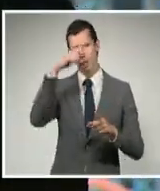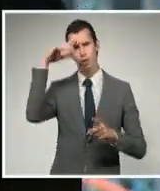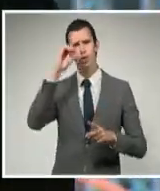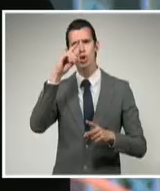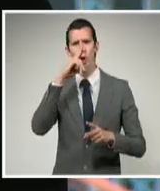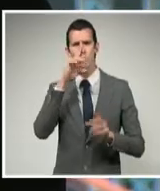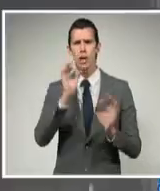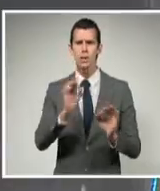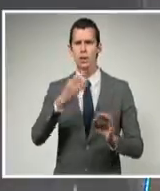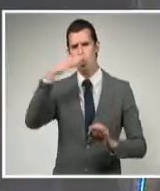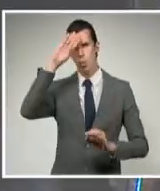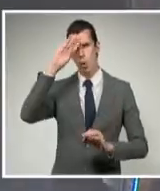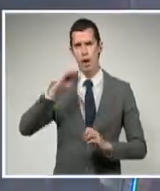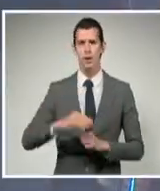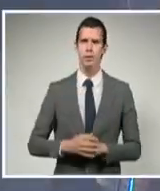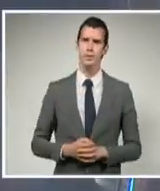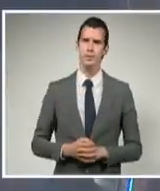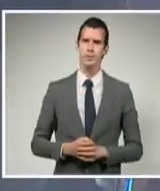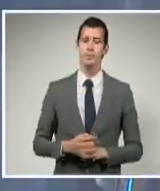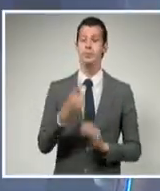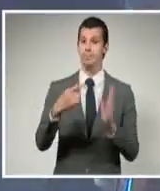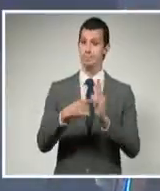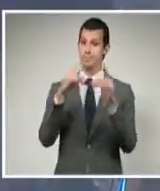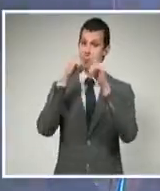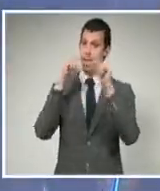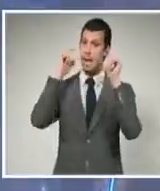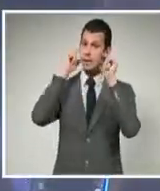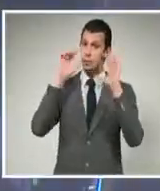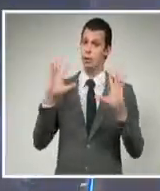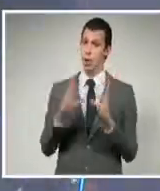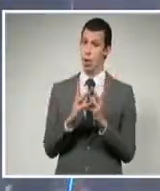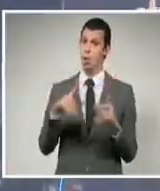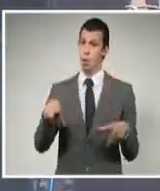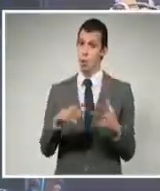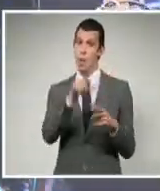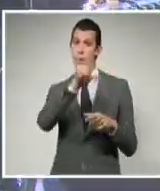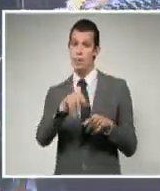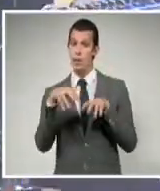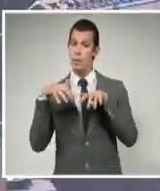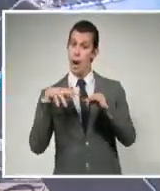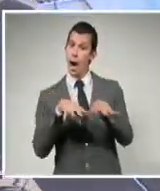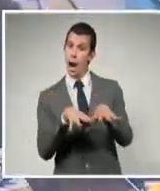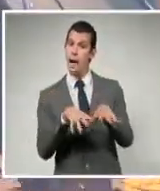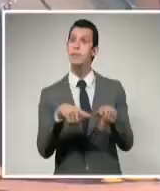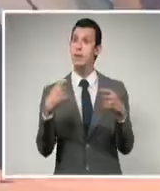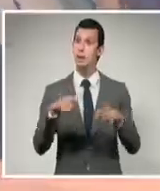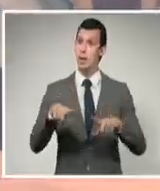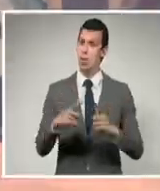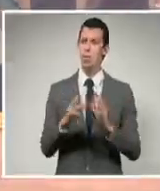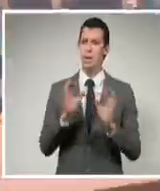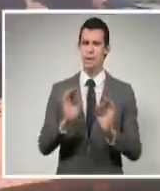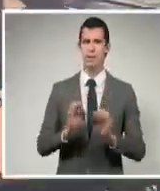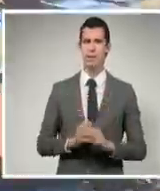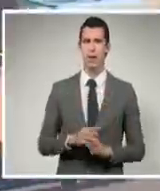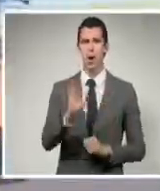el cumplimiento de todas las medidas para regalar a todo el público cubano y bailador el próximo 8 de mayo